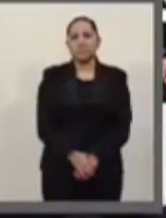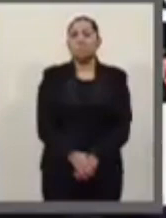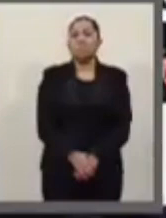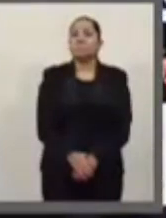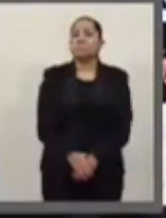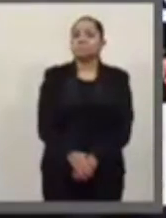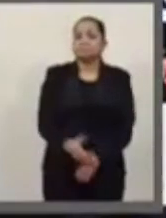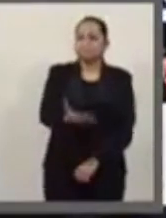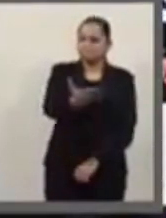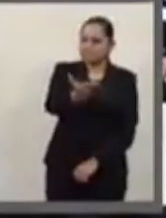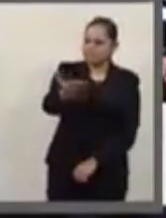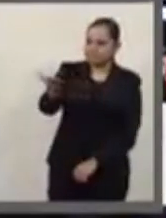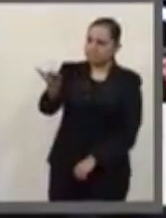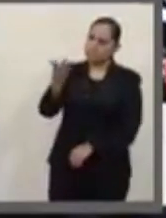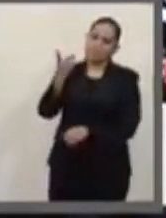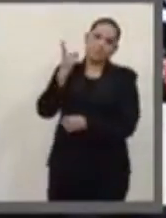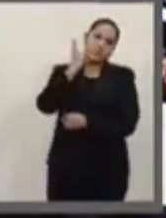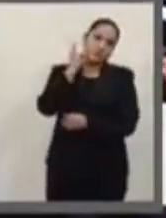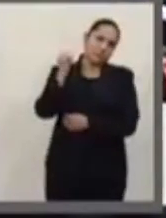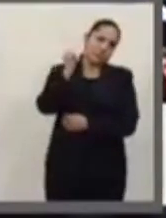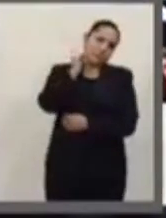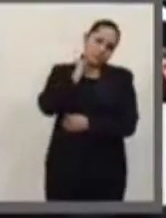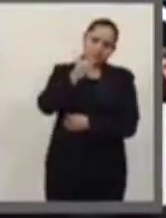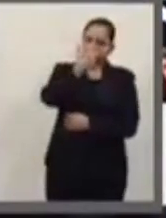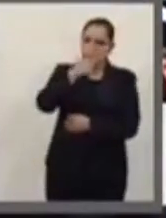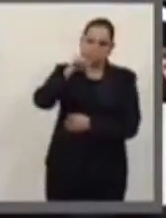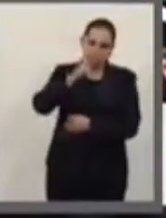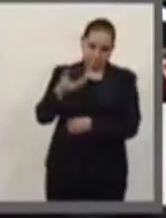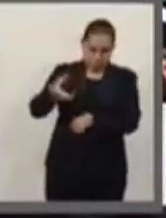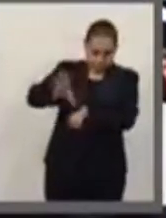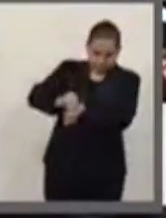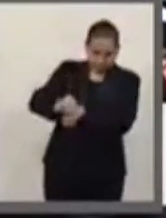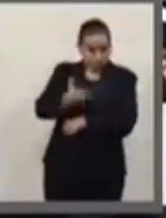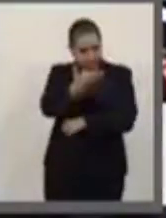Señores legisladores, con su permiso, señor presidente,